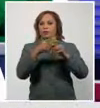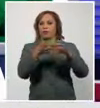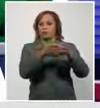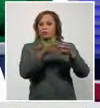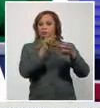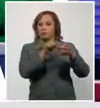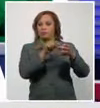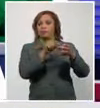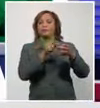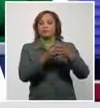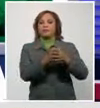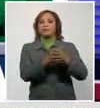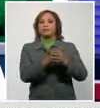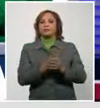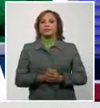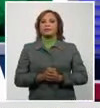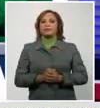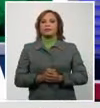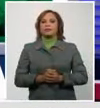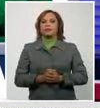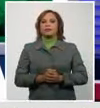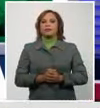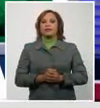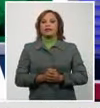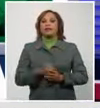la COVID-19, el